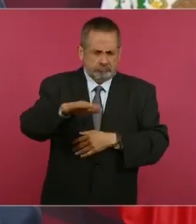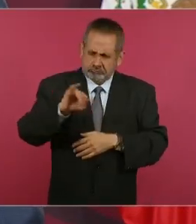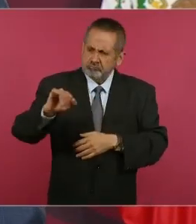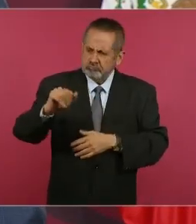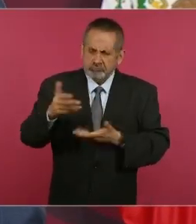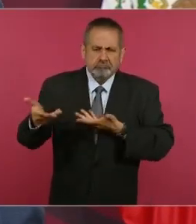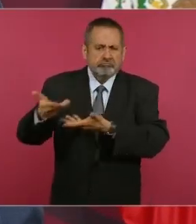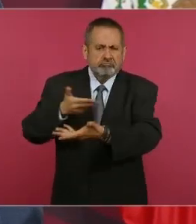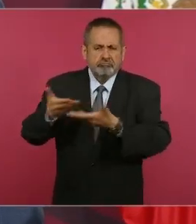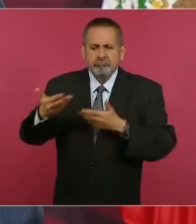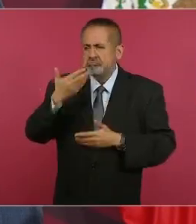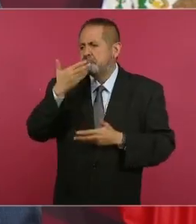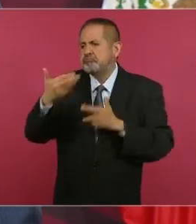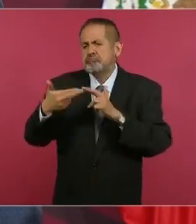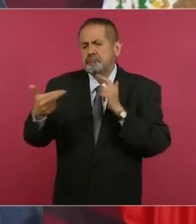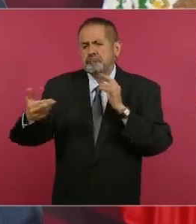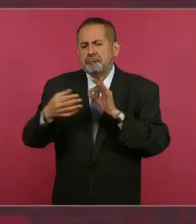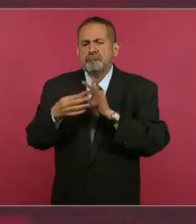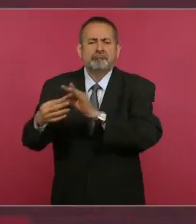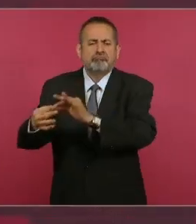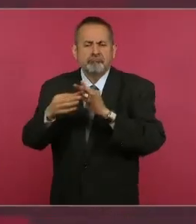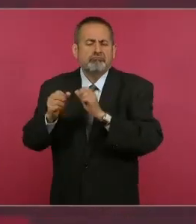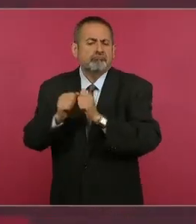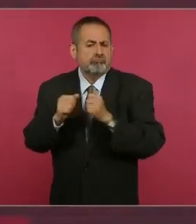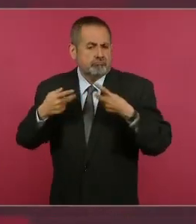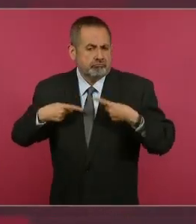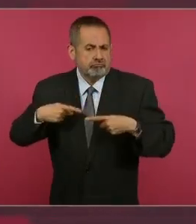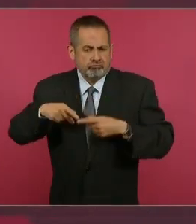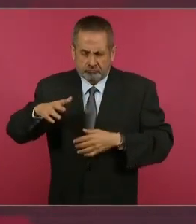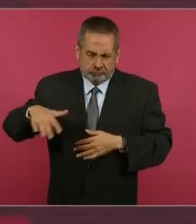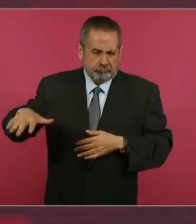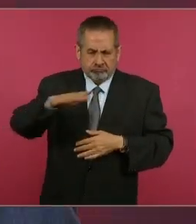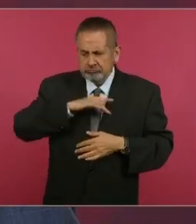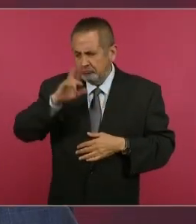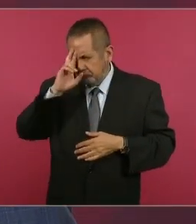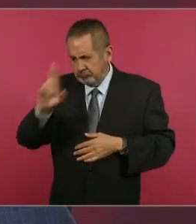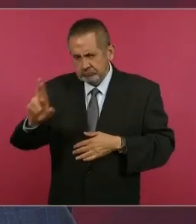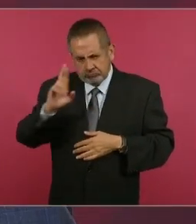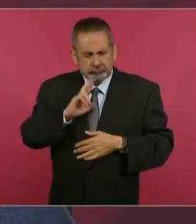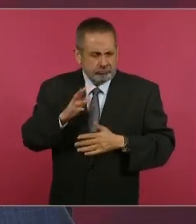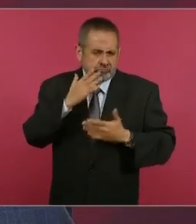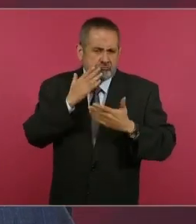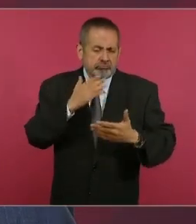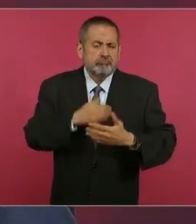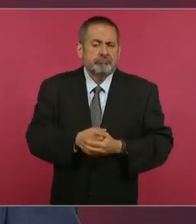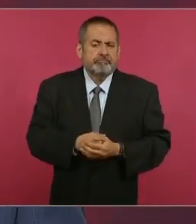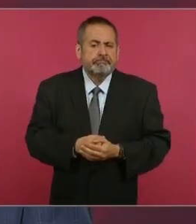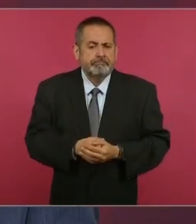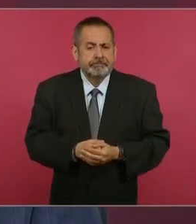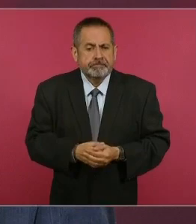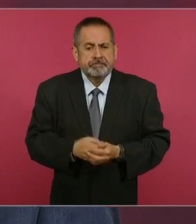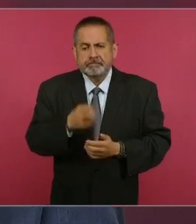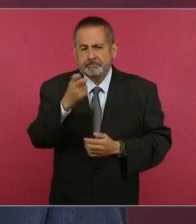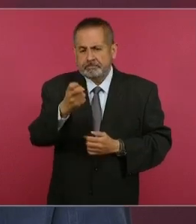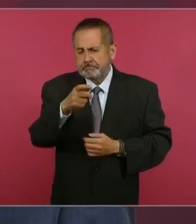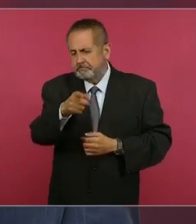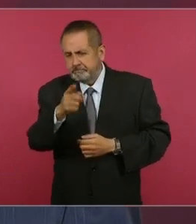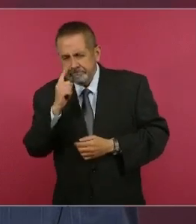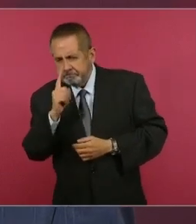Es muy buena la relación con la gente y de respeto. Por eso no